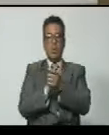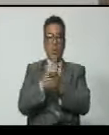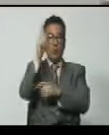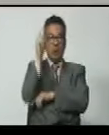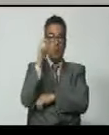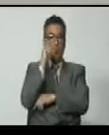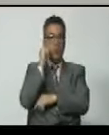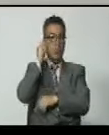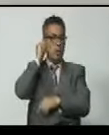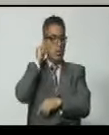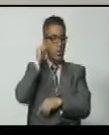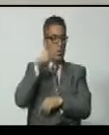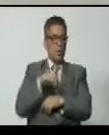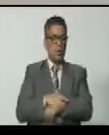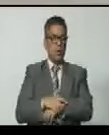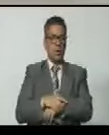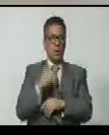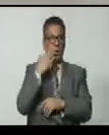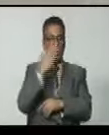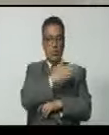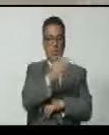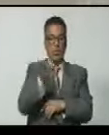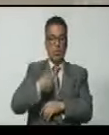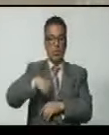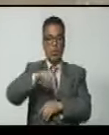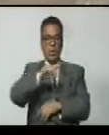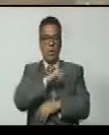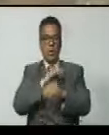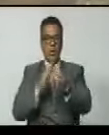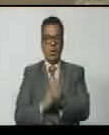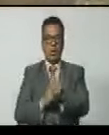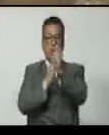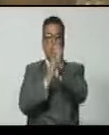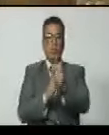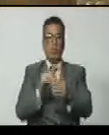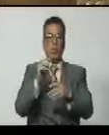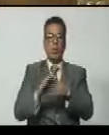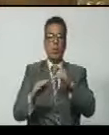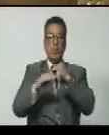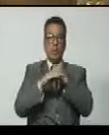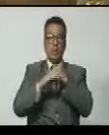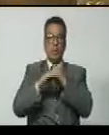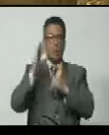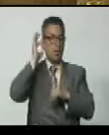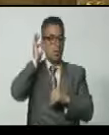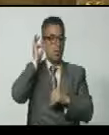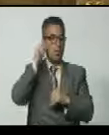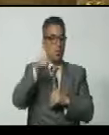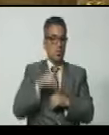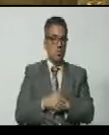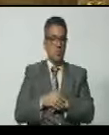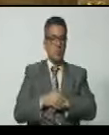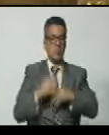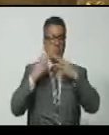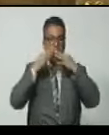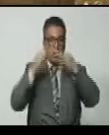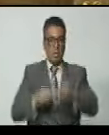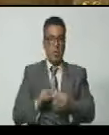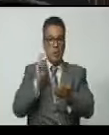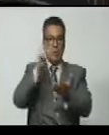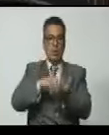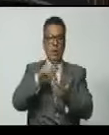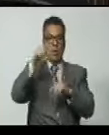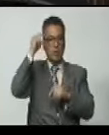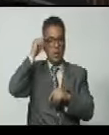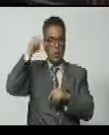diputados y diputadas, a ustedes, nuestras lideresas de los distintos movimientos y colectivos feministas, las verdaderas protagonistas